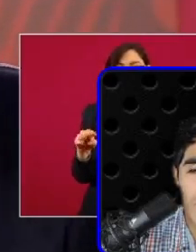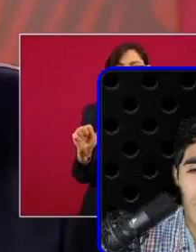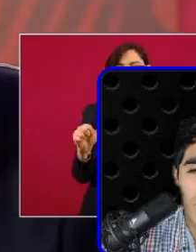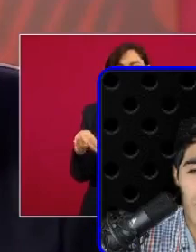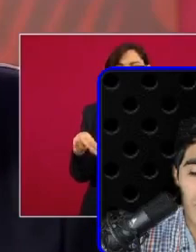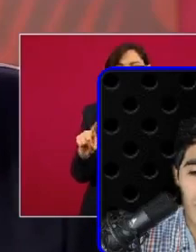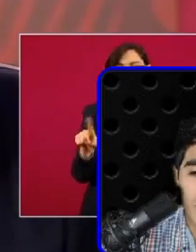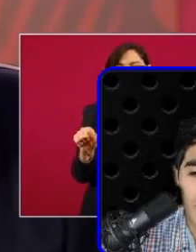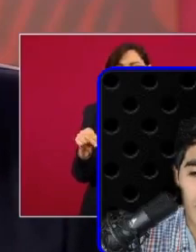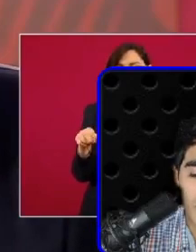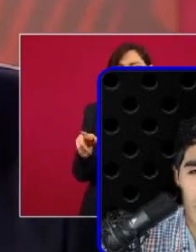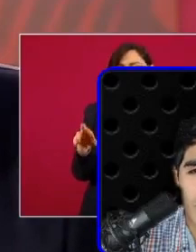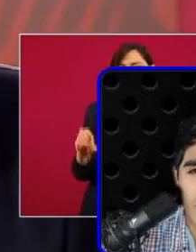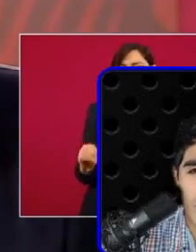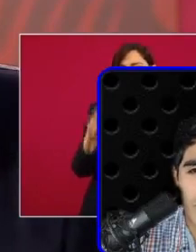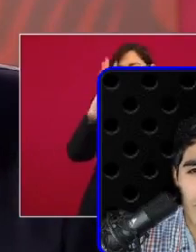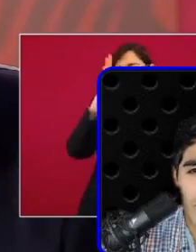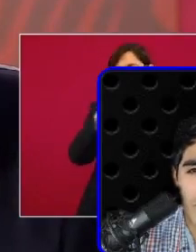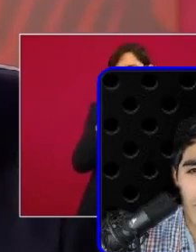Es algo